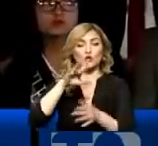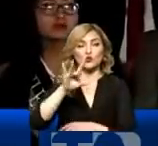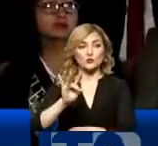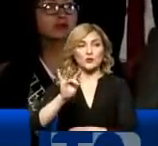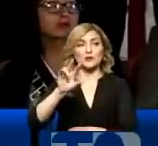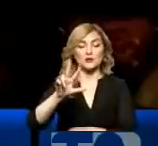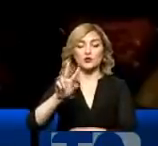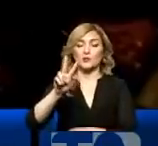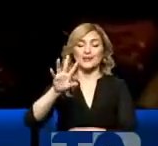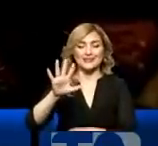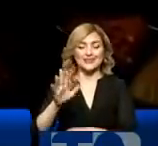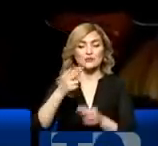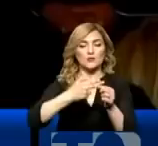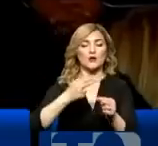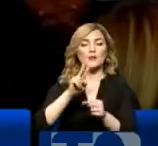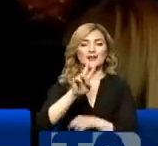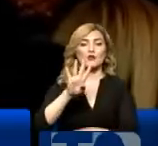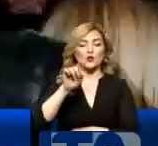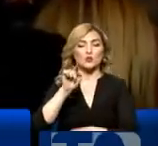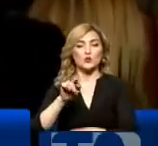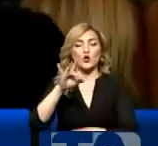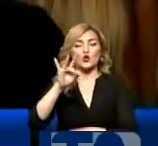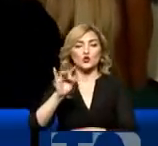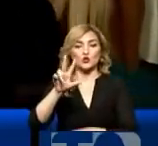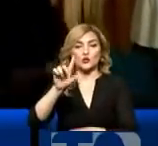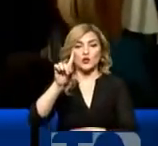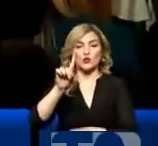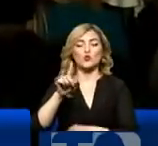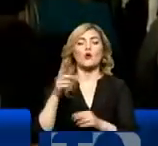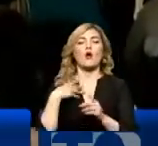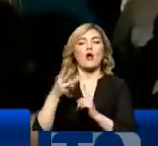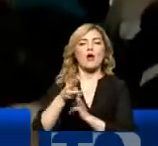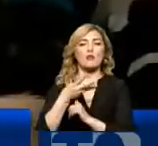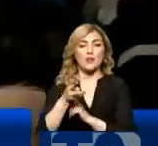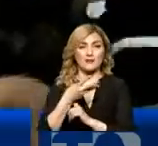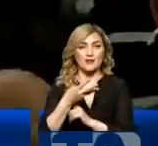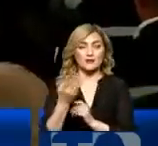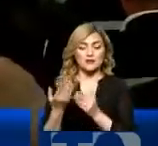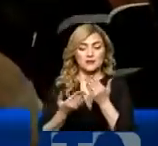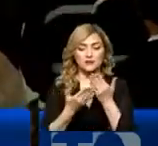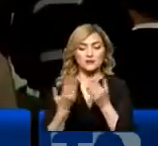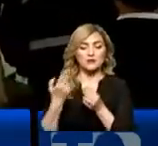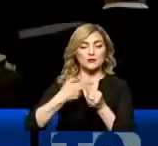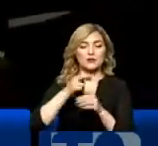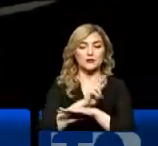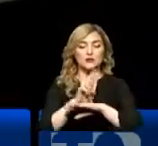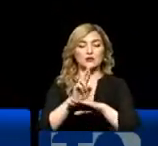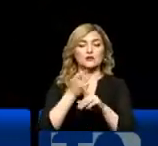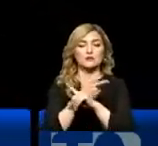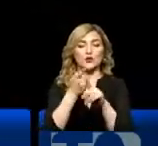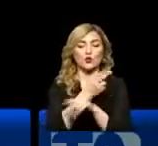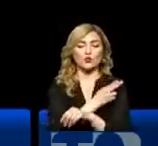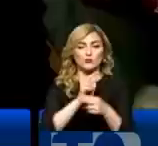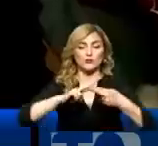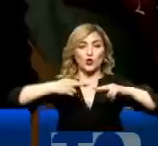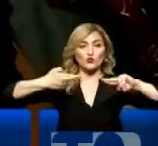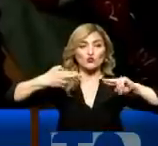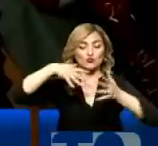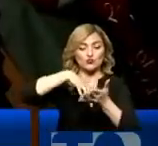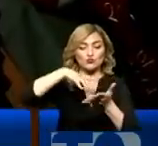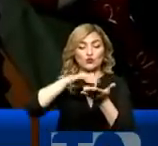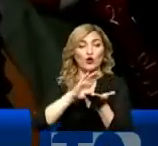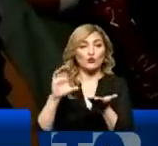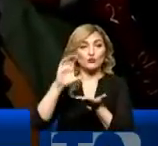81.323 presenciales y 24.831 en línea. Al evento asistieron rectores de varias universidades regionales,